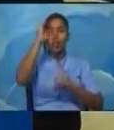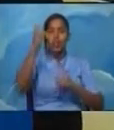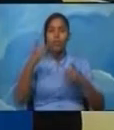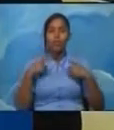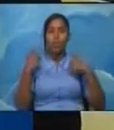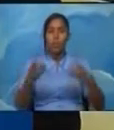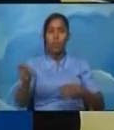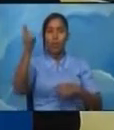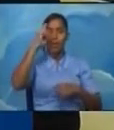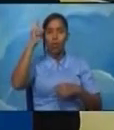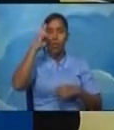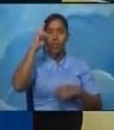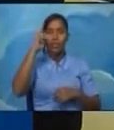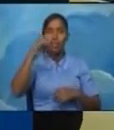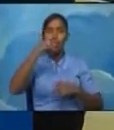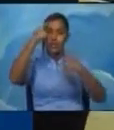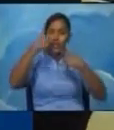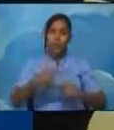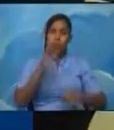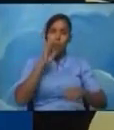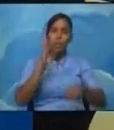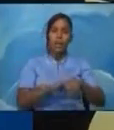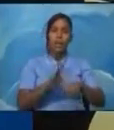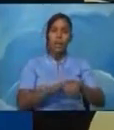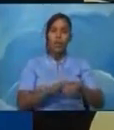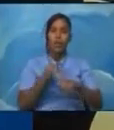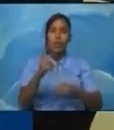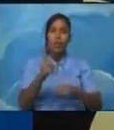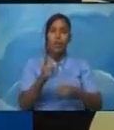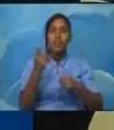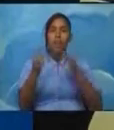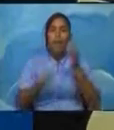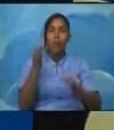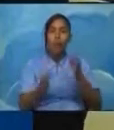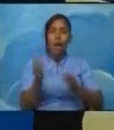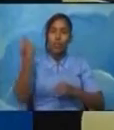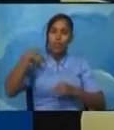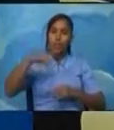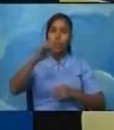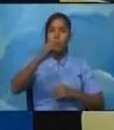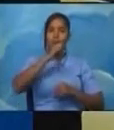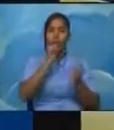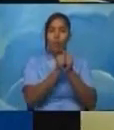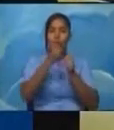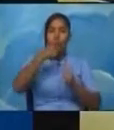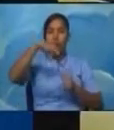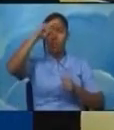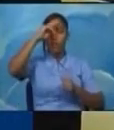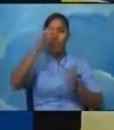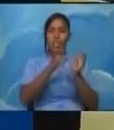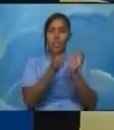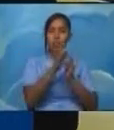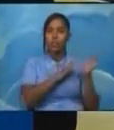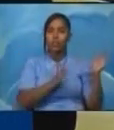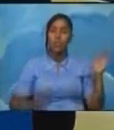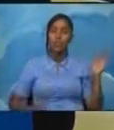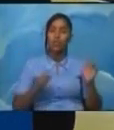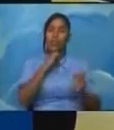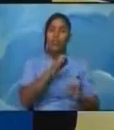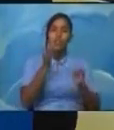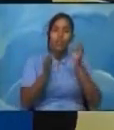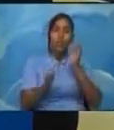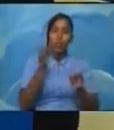debemos reconocer que hemos pecado. Y abogado tenemos para con el Padre, a Jesucristo el justo. No